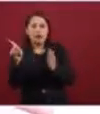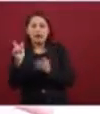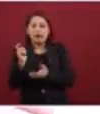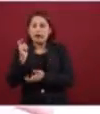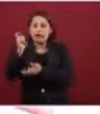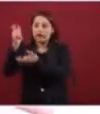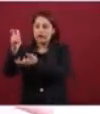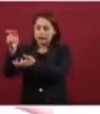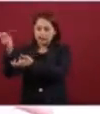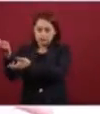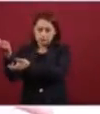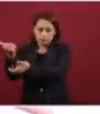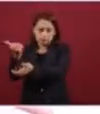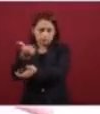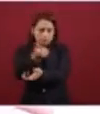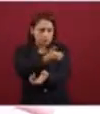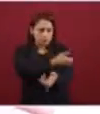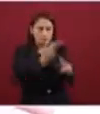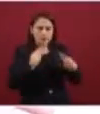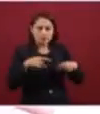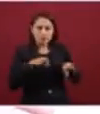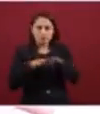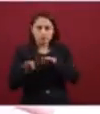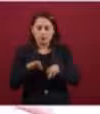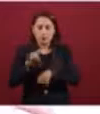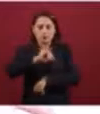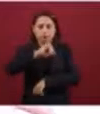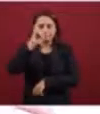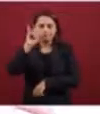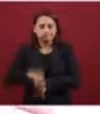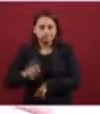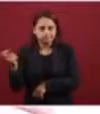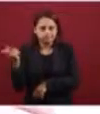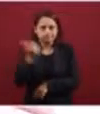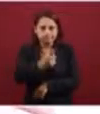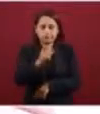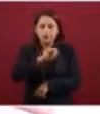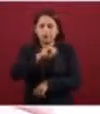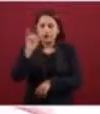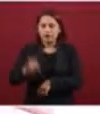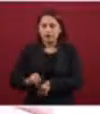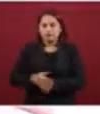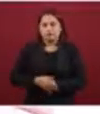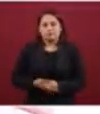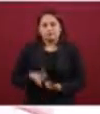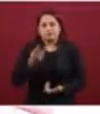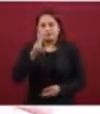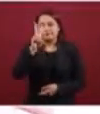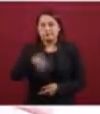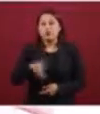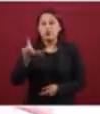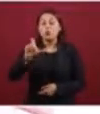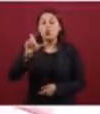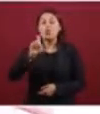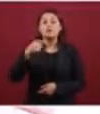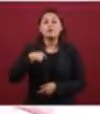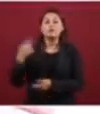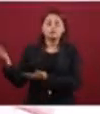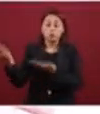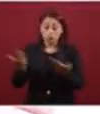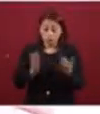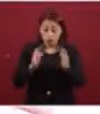los trabajadores. Y pues realmente, desde que yo llegué, esos pagos que se le